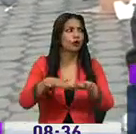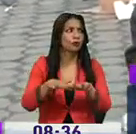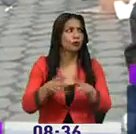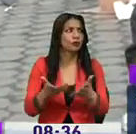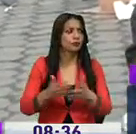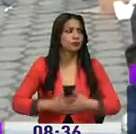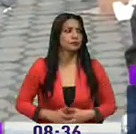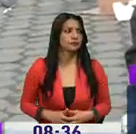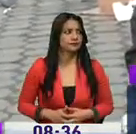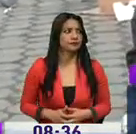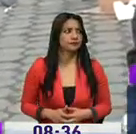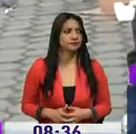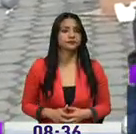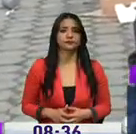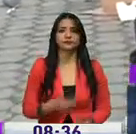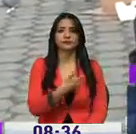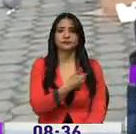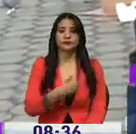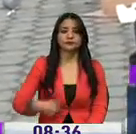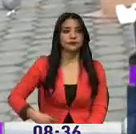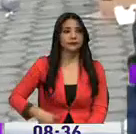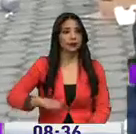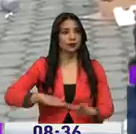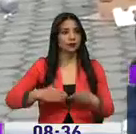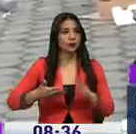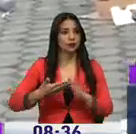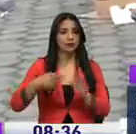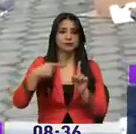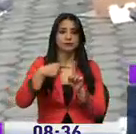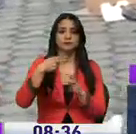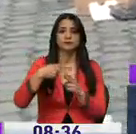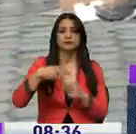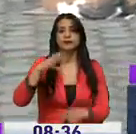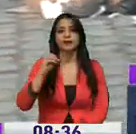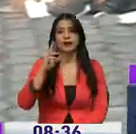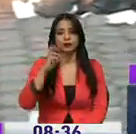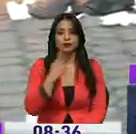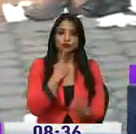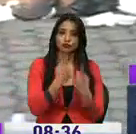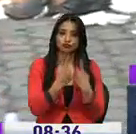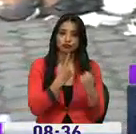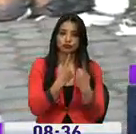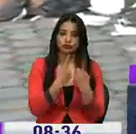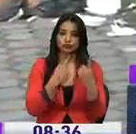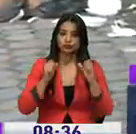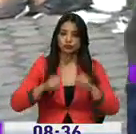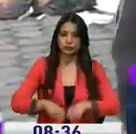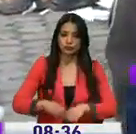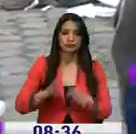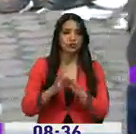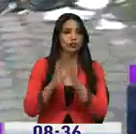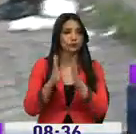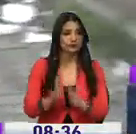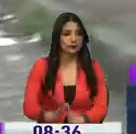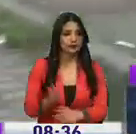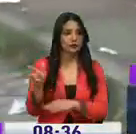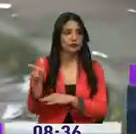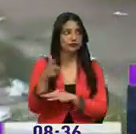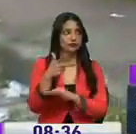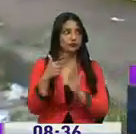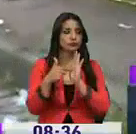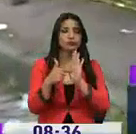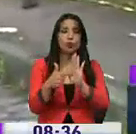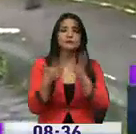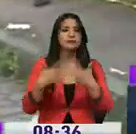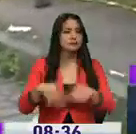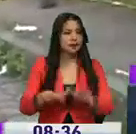situación, le tenemos al presidente de la comunidad, don Carlos Peñafiel, con quien vamos a dialogar, mientras también nuestro compañero Hernán Guano nos muestra